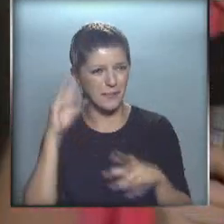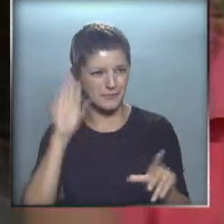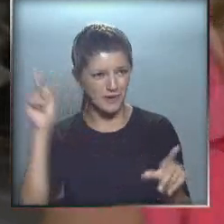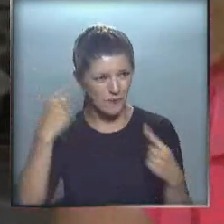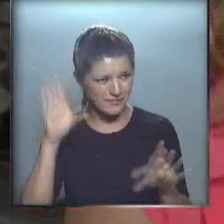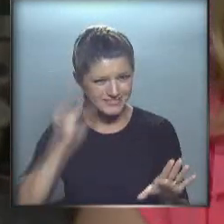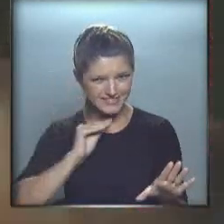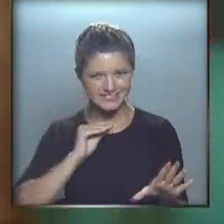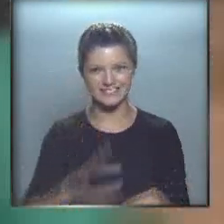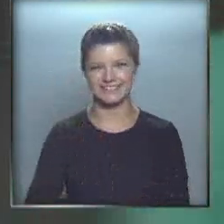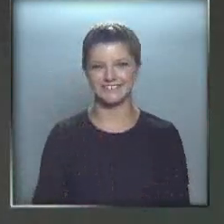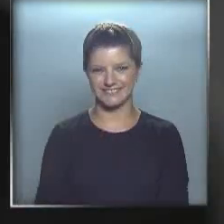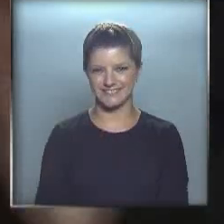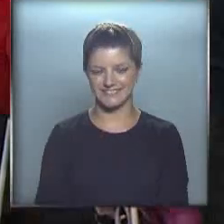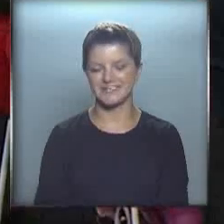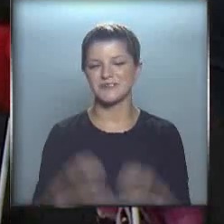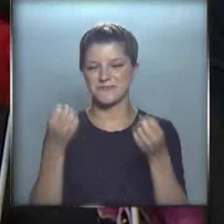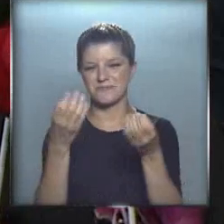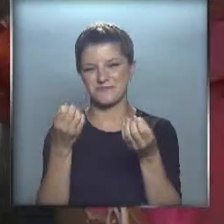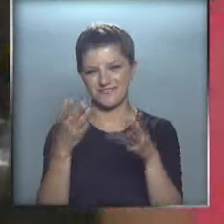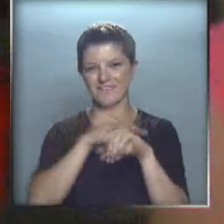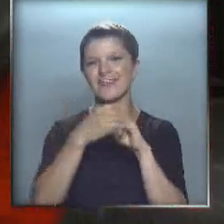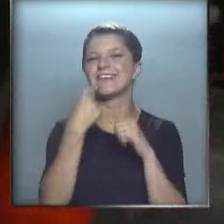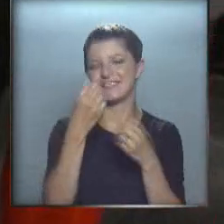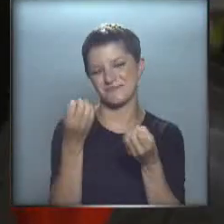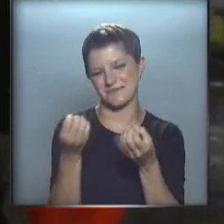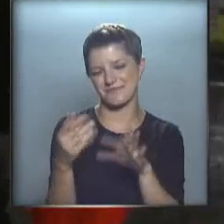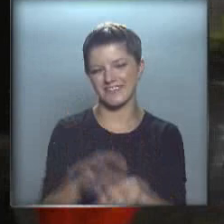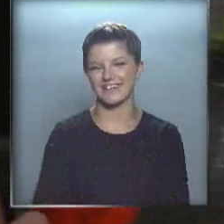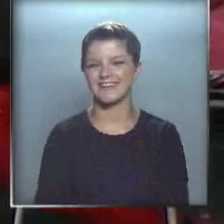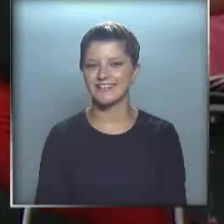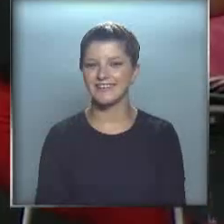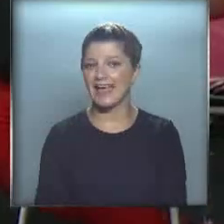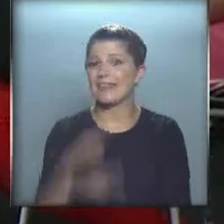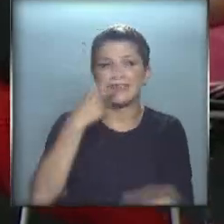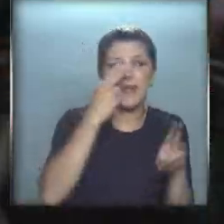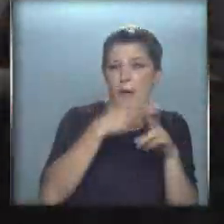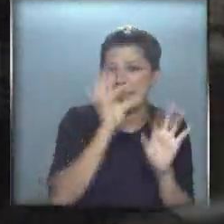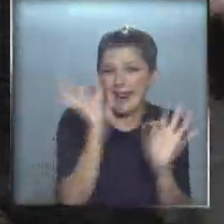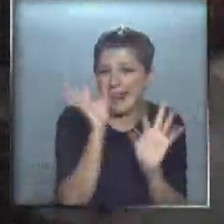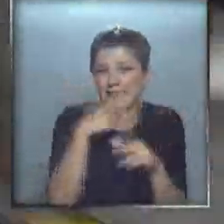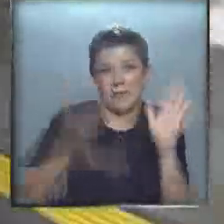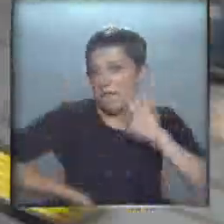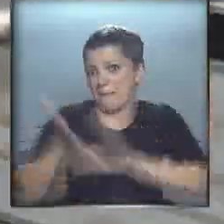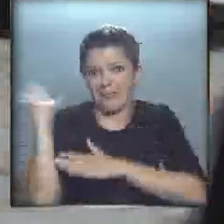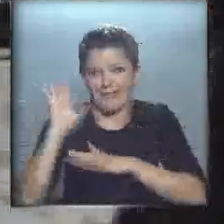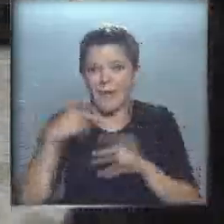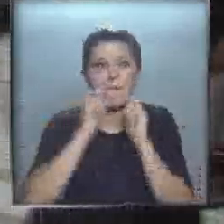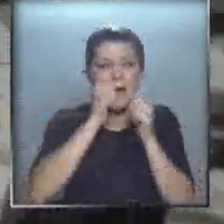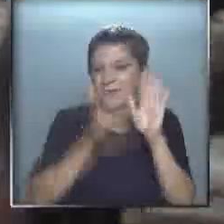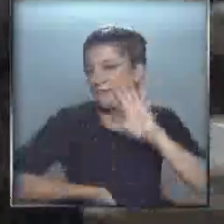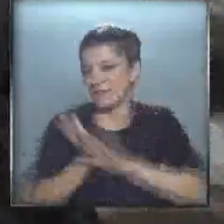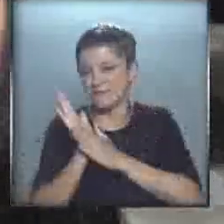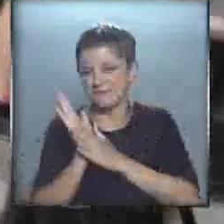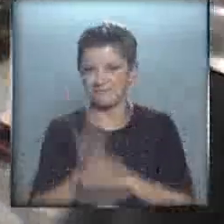romántica. Ahí va, muy bien. La representante bien, de Nicolás. No dijo ni el nombre, vení. No, no. Contanos nada. Ah, bien, nada, quiero